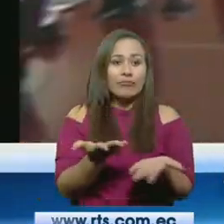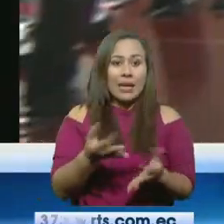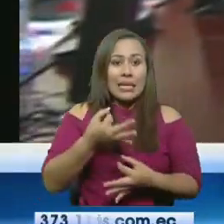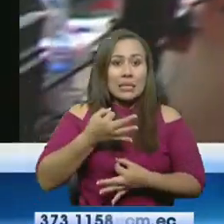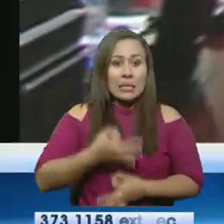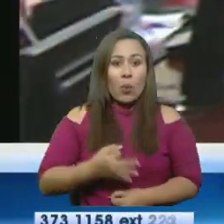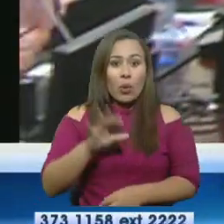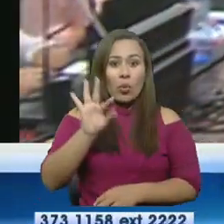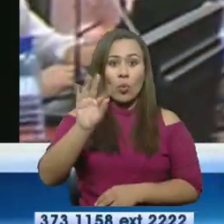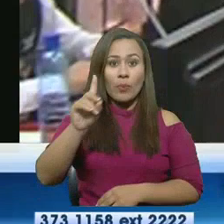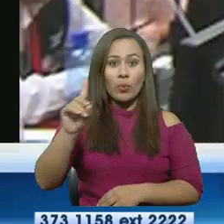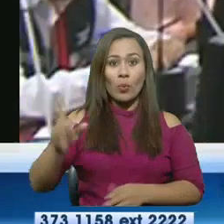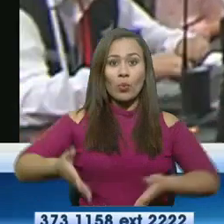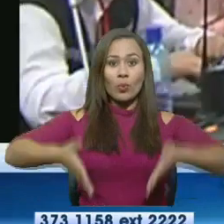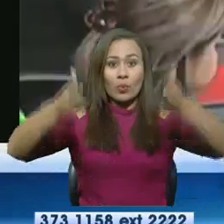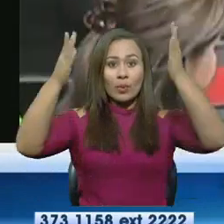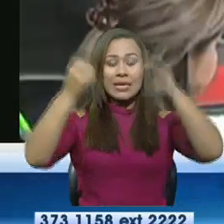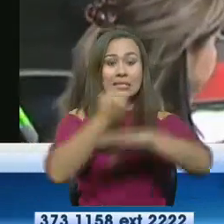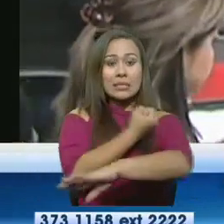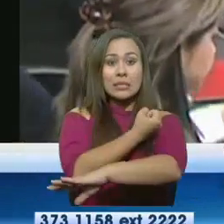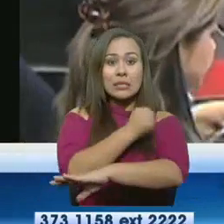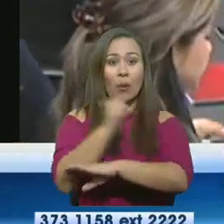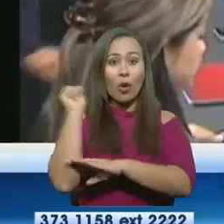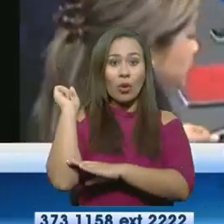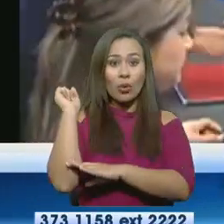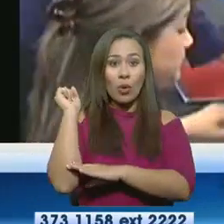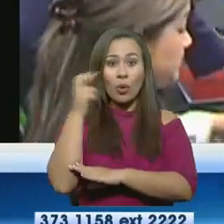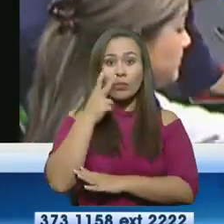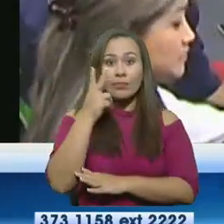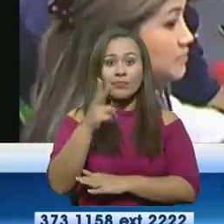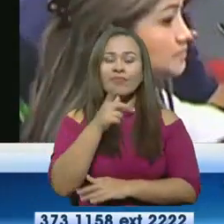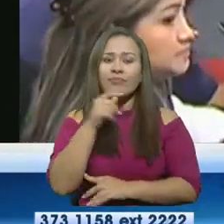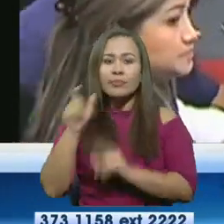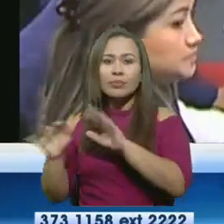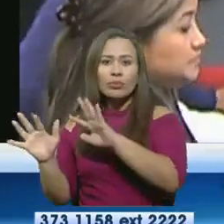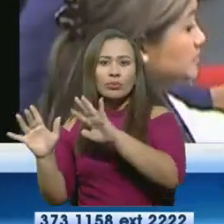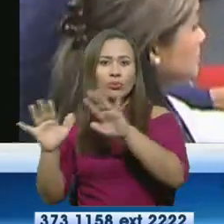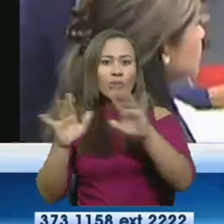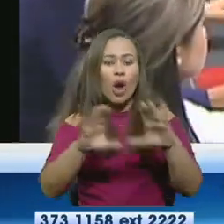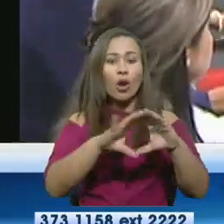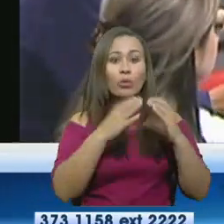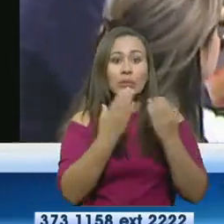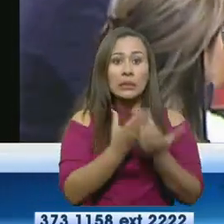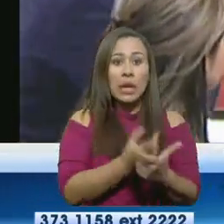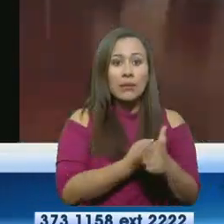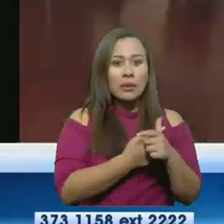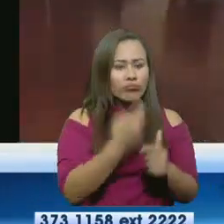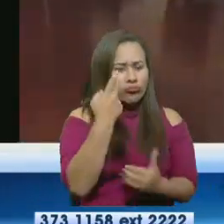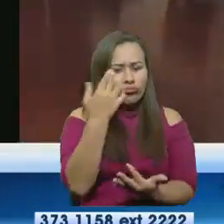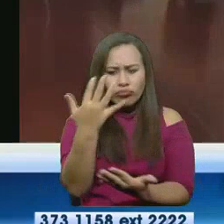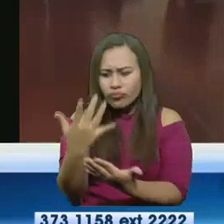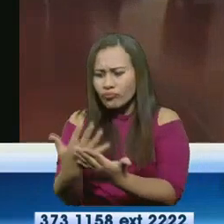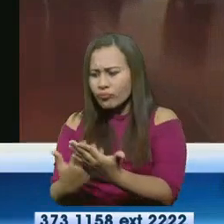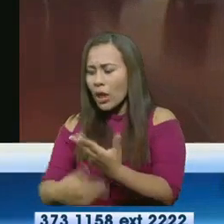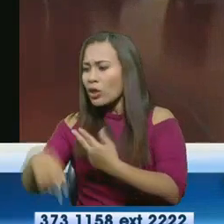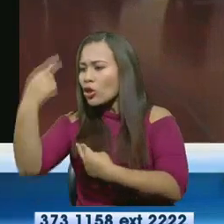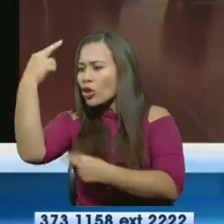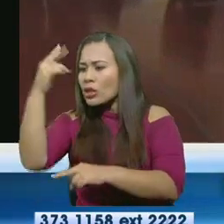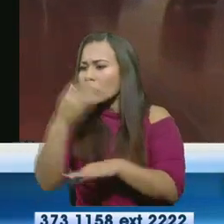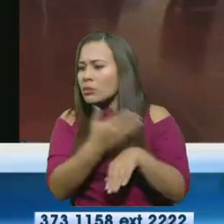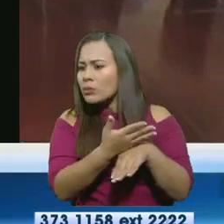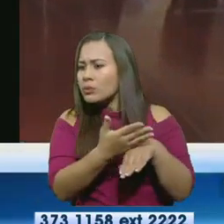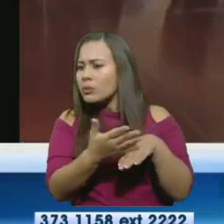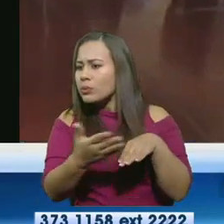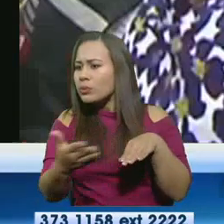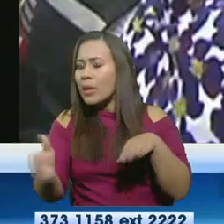Seguridad EQ911 en San Borondón, el Comité de Operaciones de Emergencia Provincial dio un balance de las novedades registradas luego del sismo